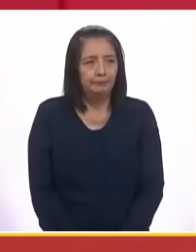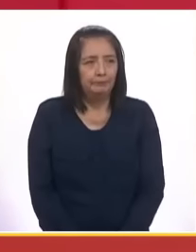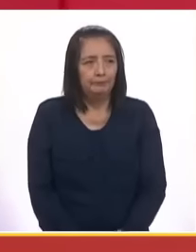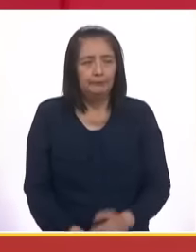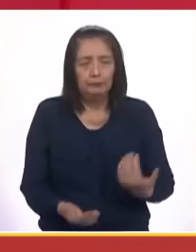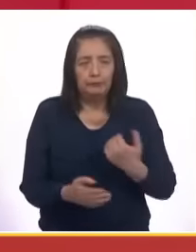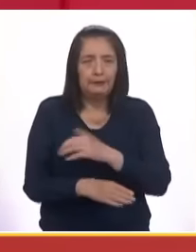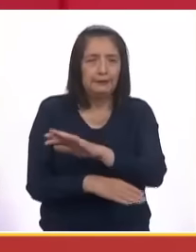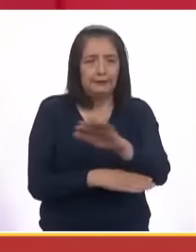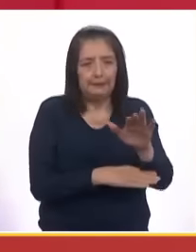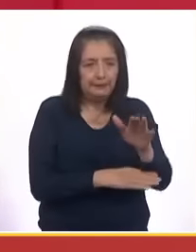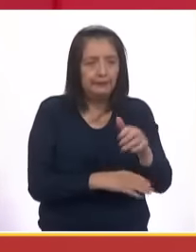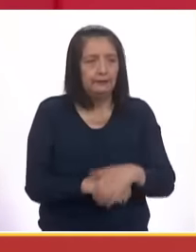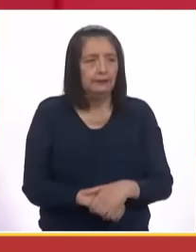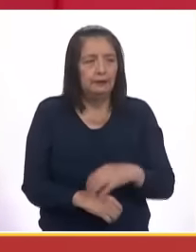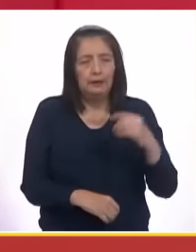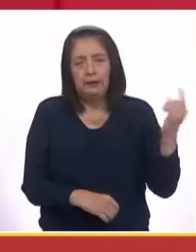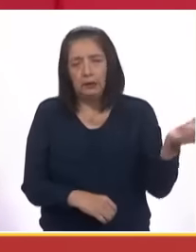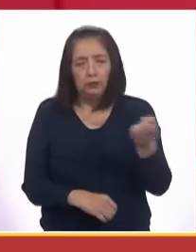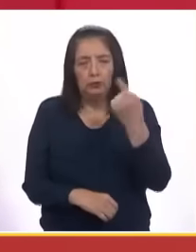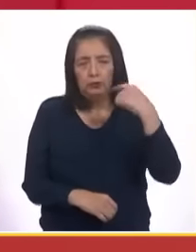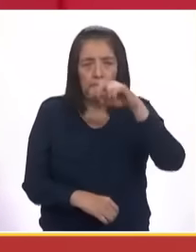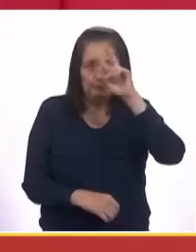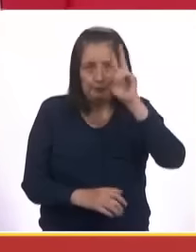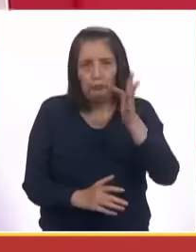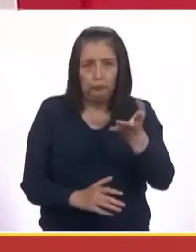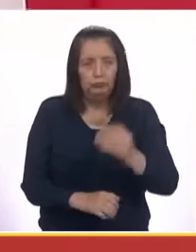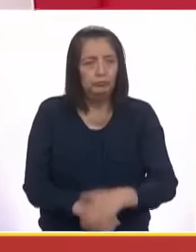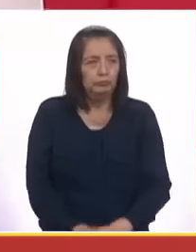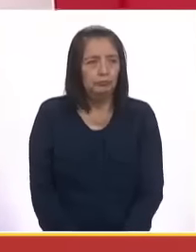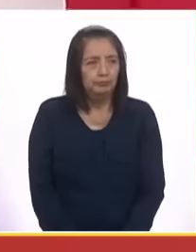Muy buenas tardes a todo el Perú.